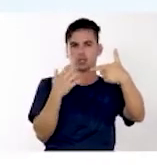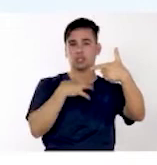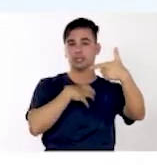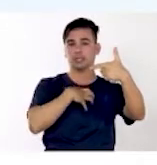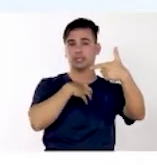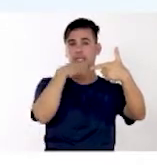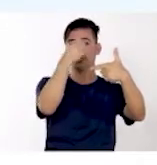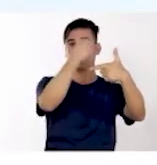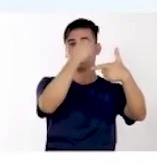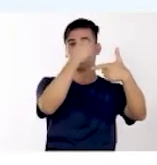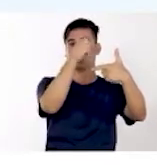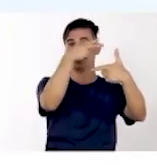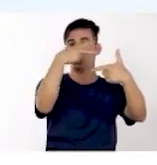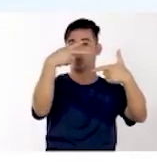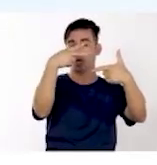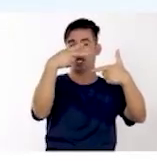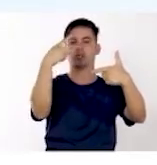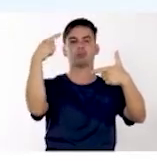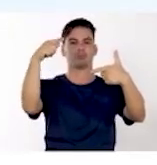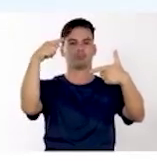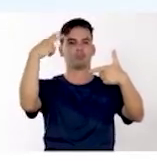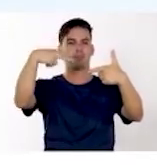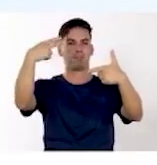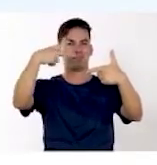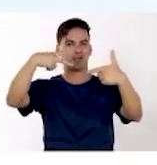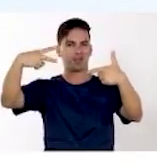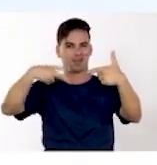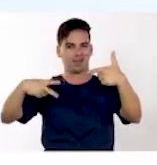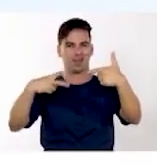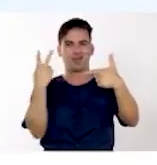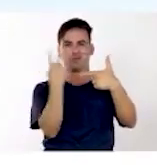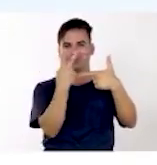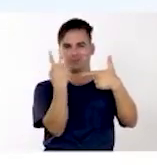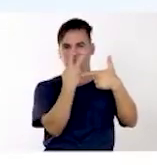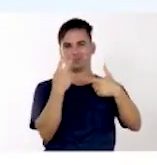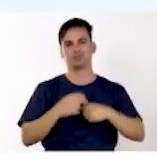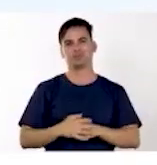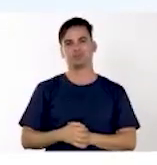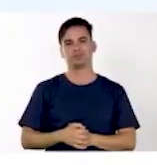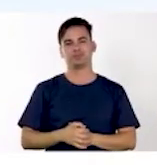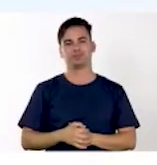sujeto y el predicado. Y